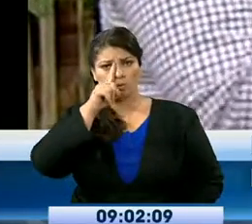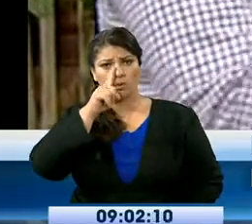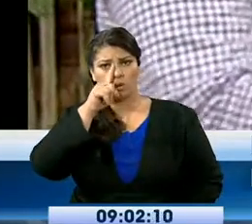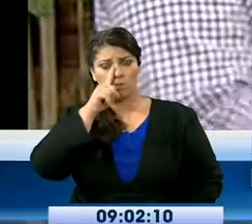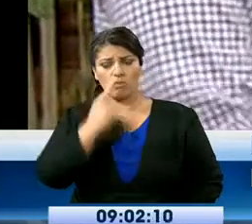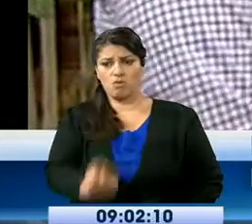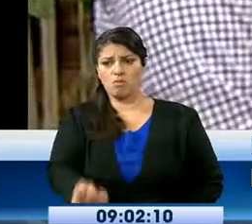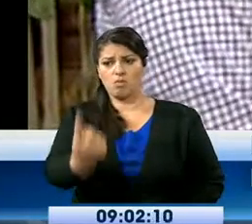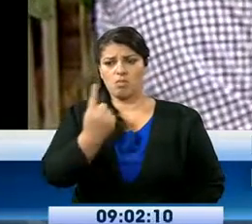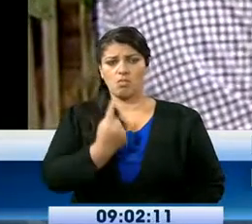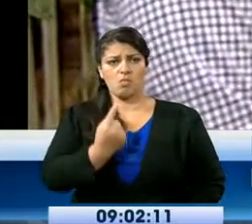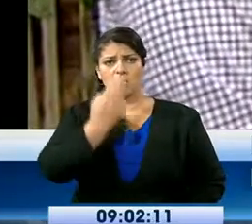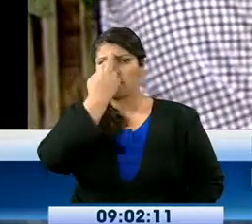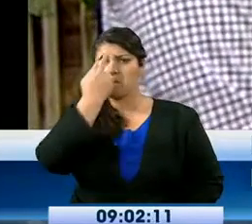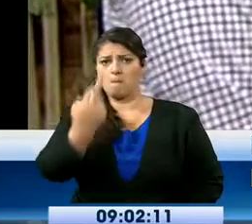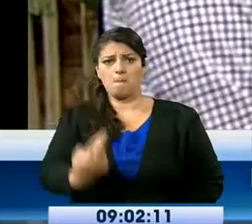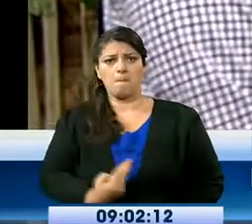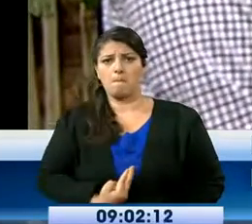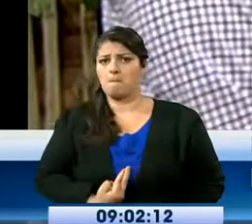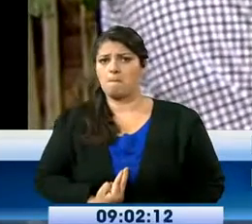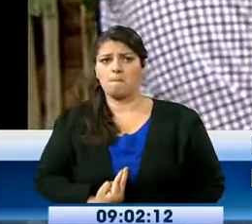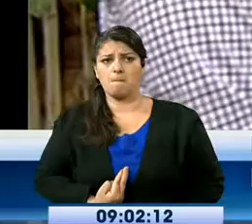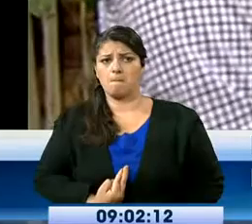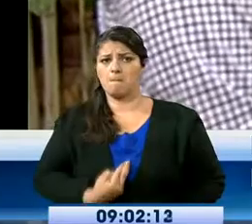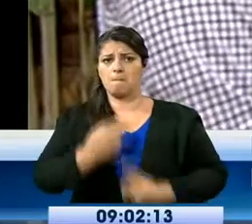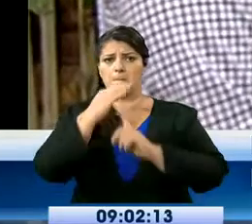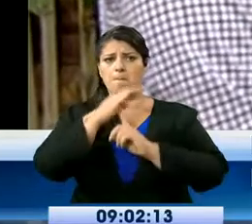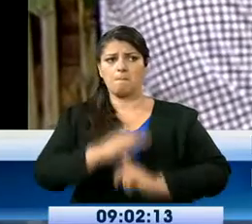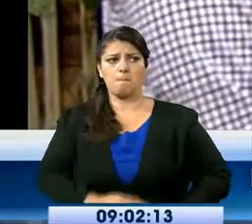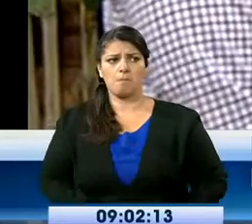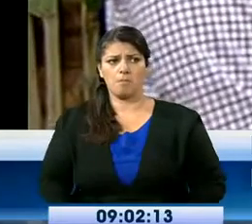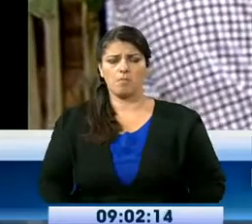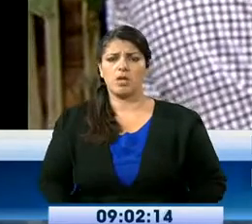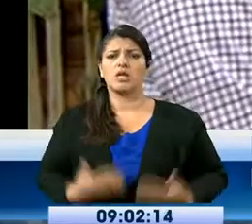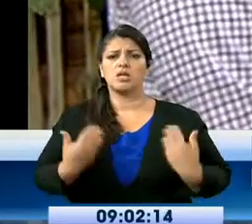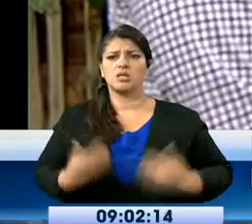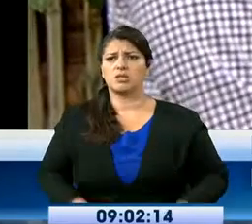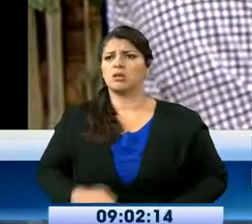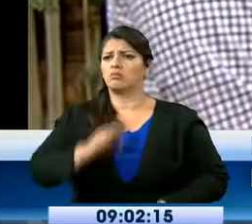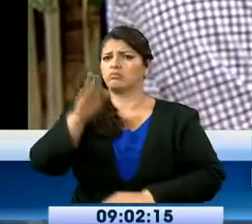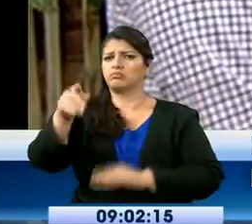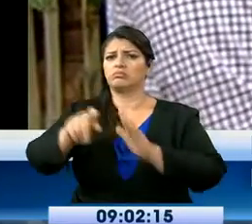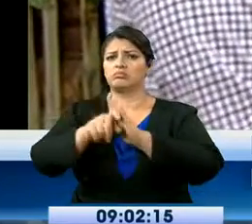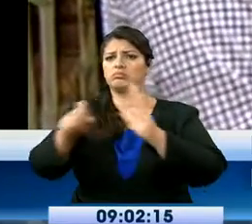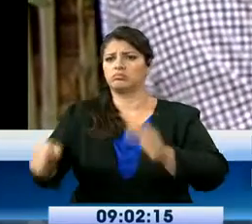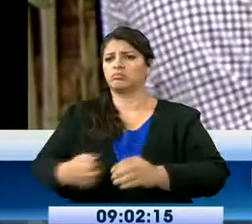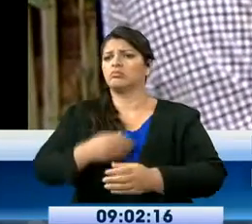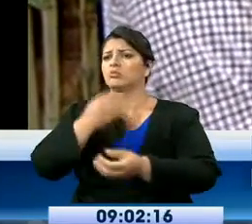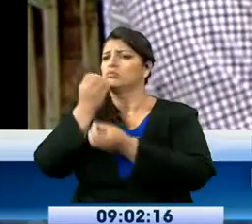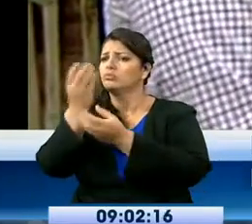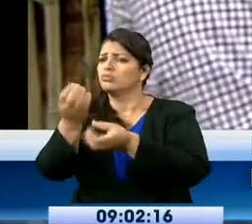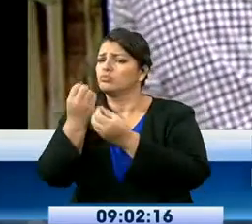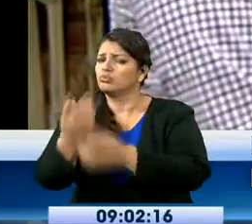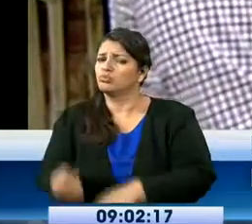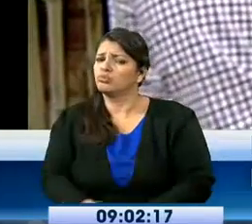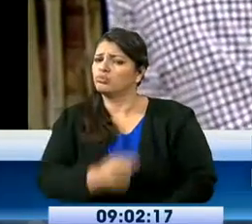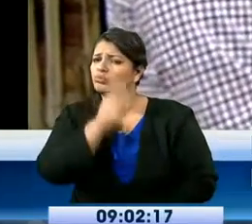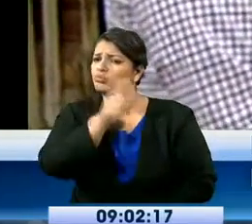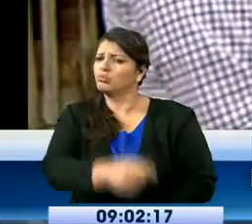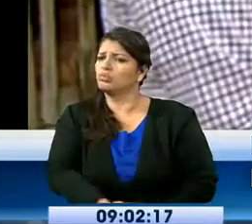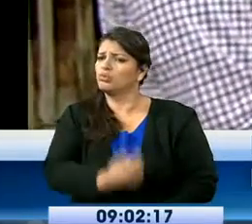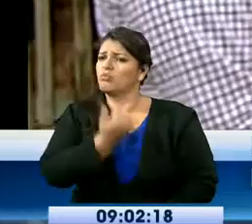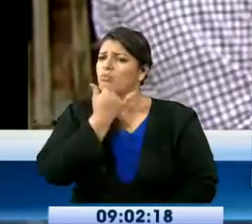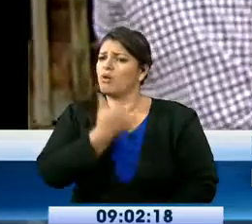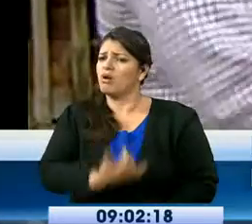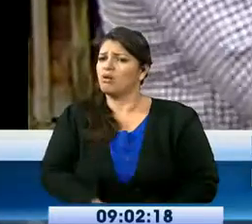reportaron ustedes también en la eléctrica? Yo fui, me dijeron que tengo que hacer una carta, pero ya las cartas ya está demasiado. He llevado fotos de los postes, no me han